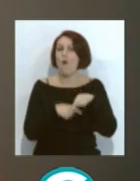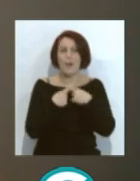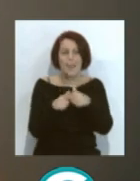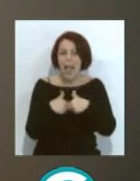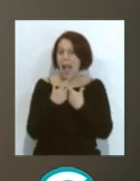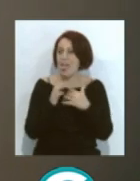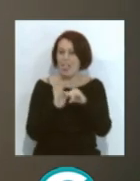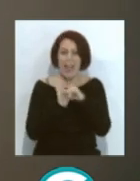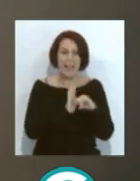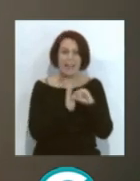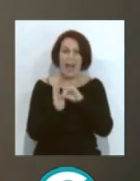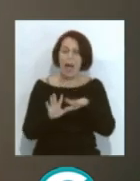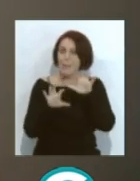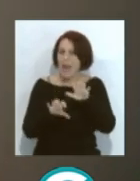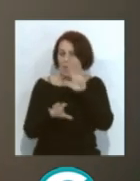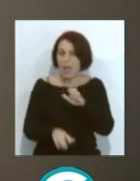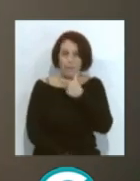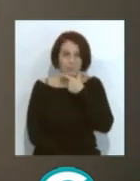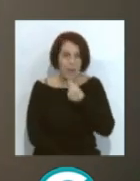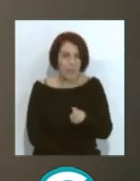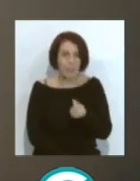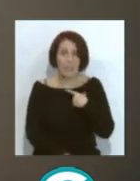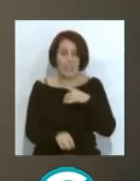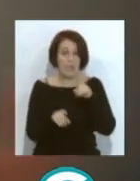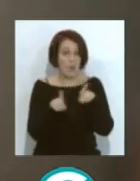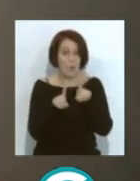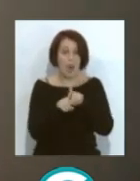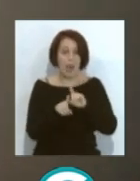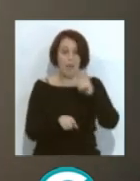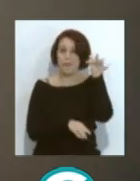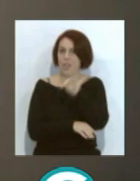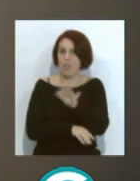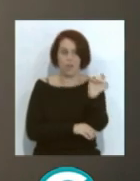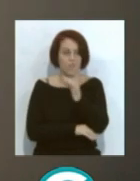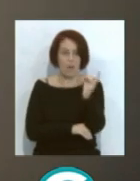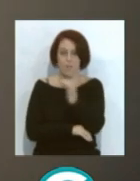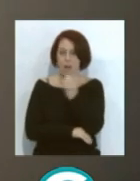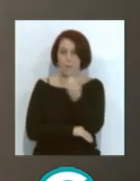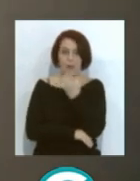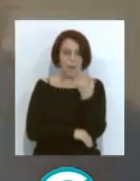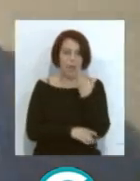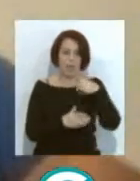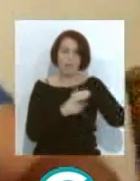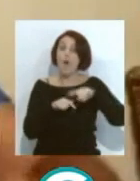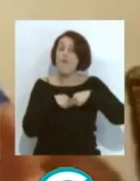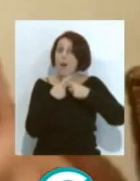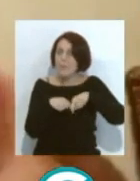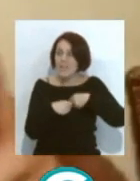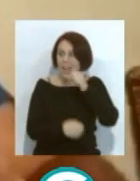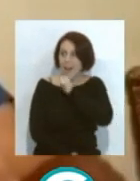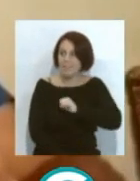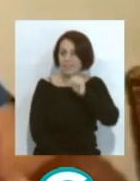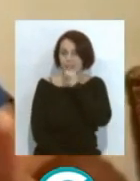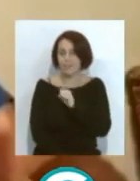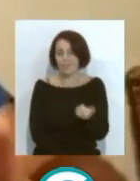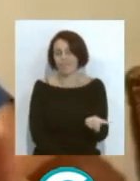algo fácil de aprenderse, como nos están mandando algunos vídeos de miembros de una familia cantándolo. La verdad